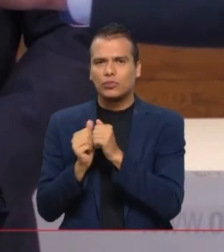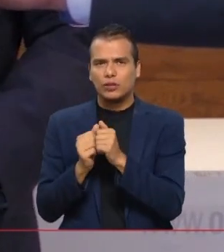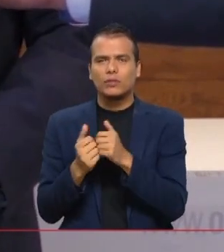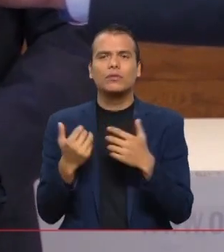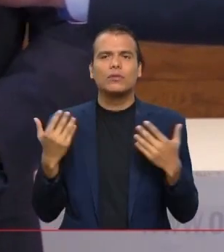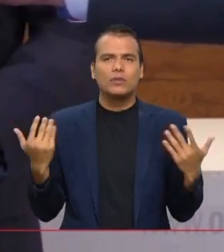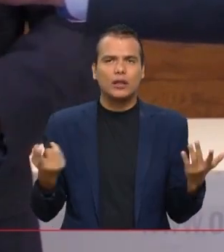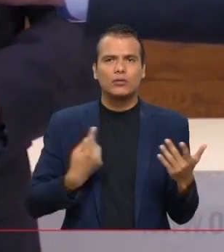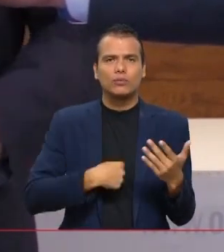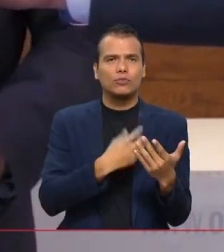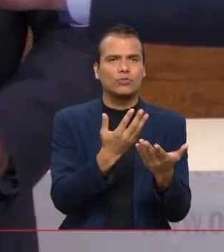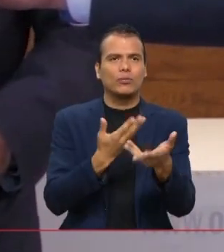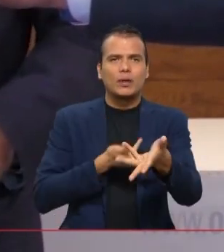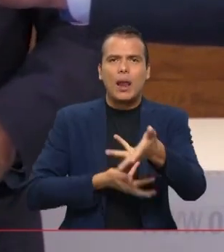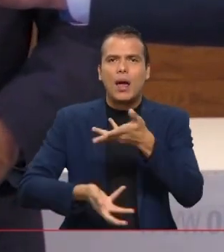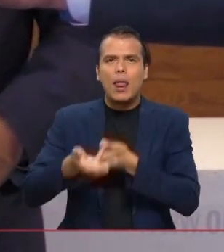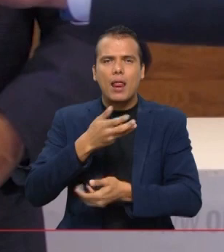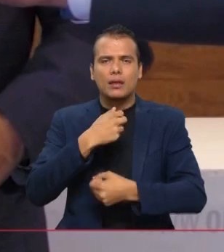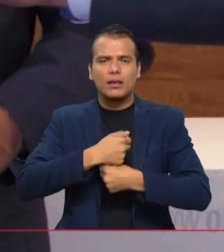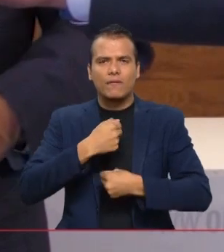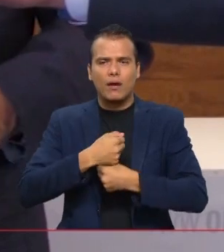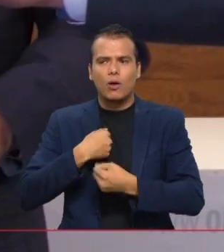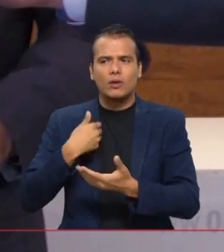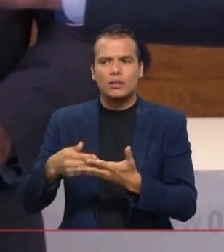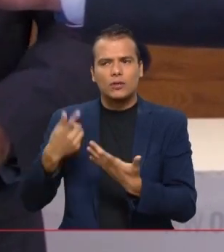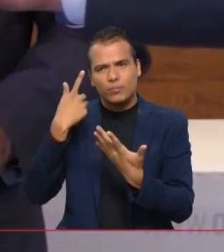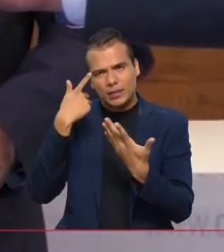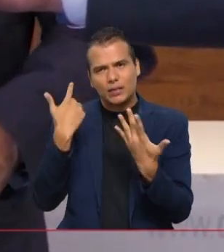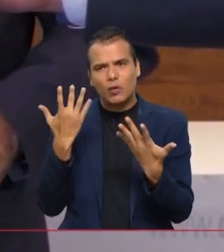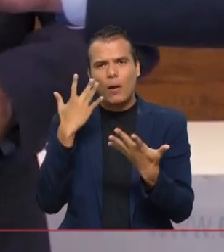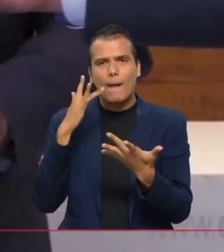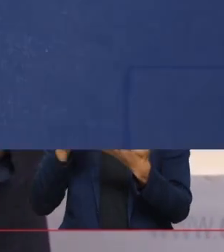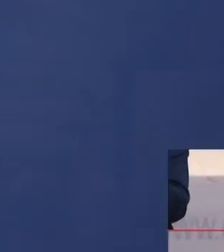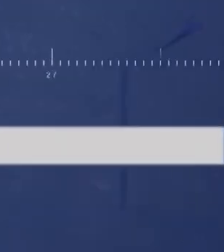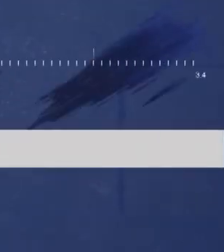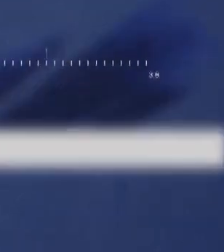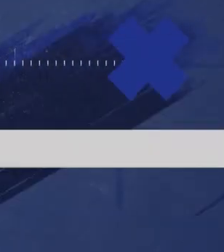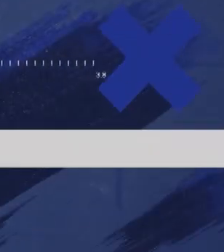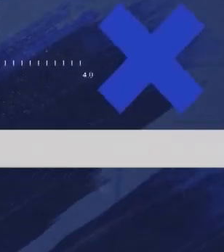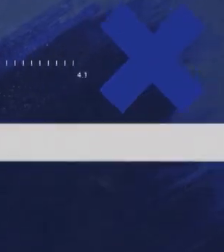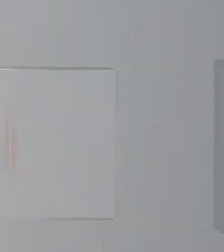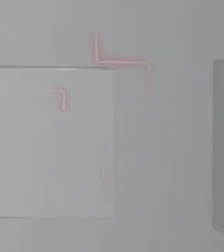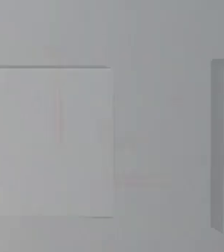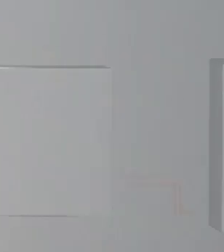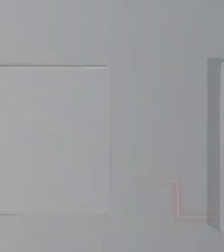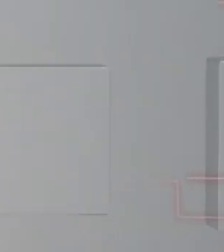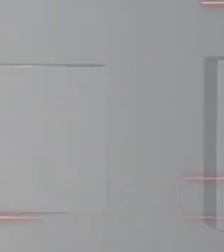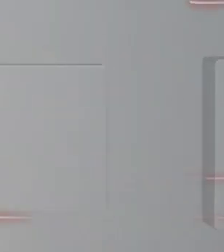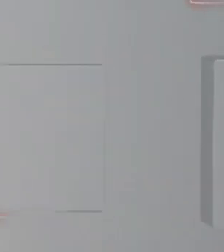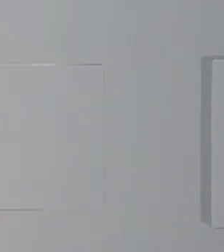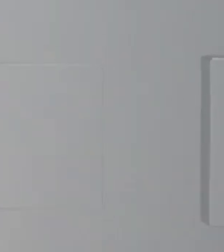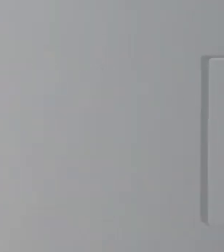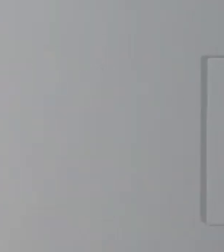federaciones ligas, los atletas que van a ser protagonistas en estas grandes iniciativas.